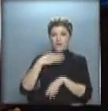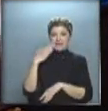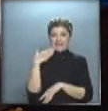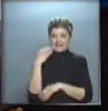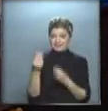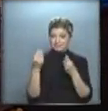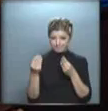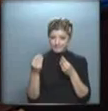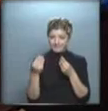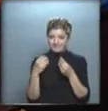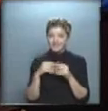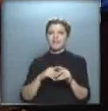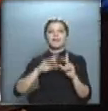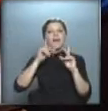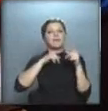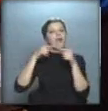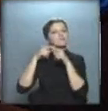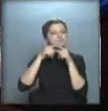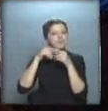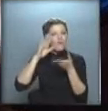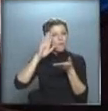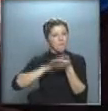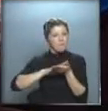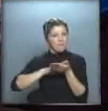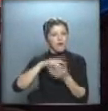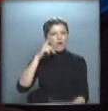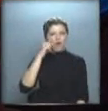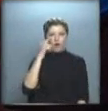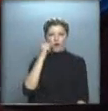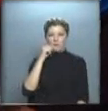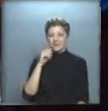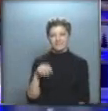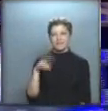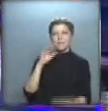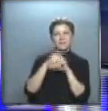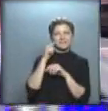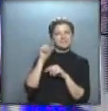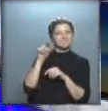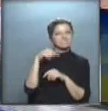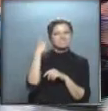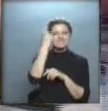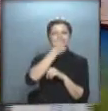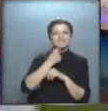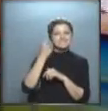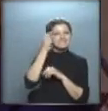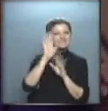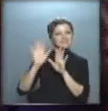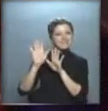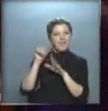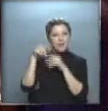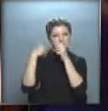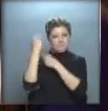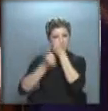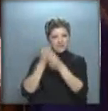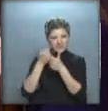¿Turno también tarde? Se pelean por los chicos. Por los chicos, vos te veo cara de pícara. Es una gran boxeadora. Pero